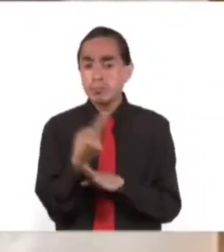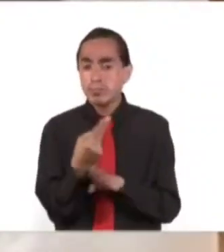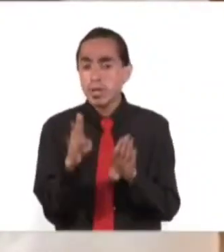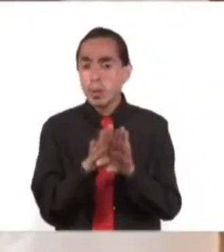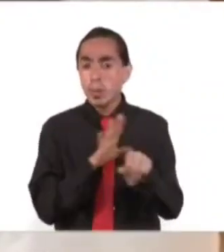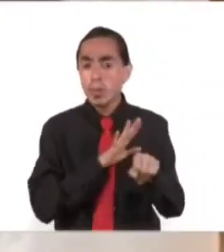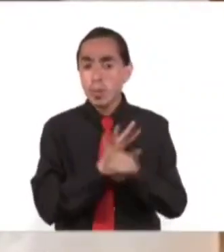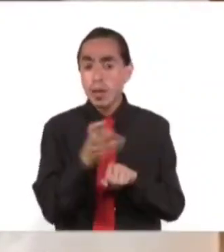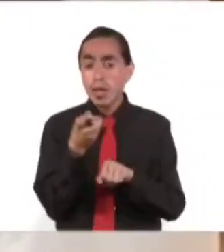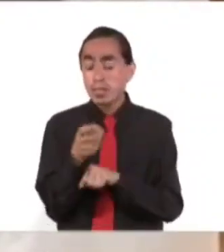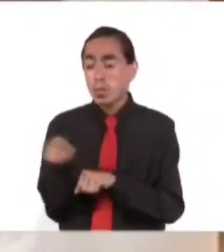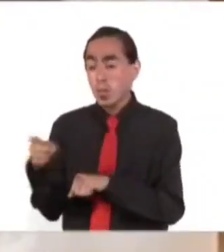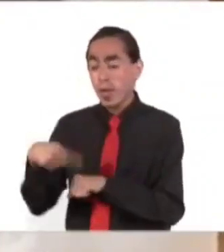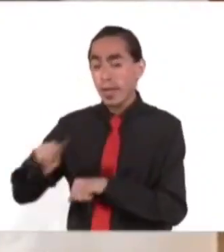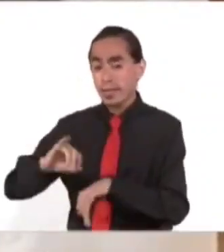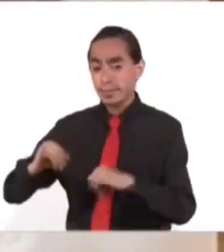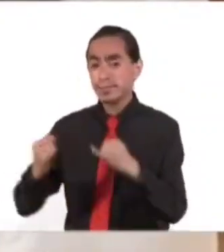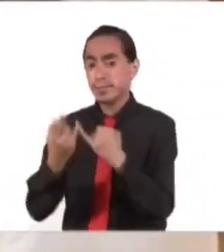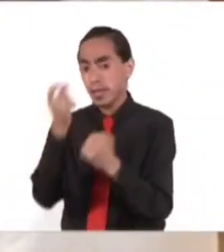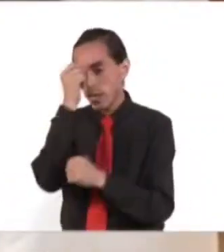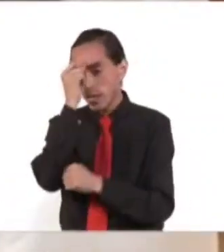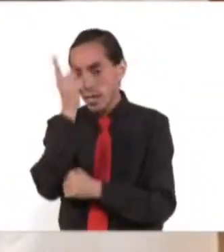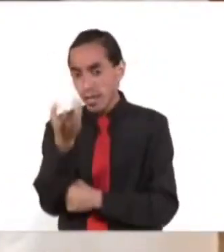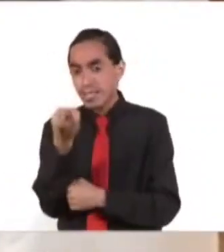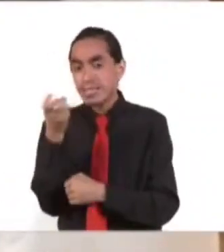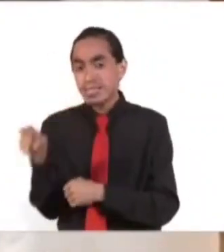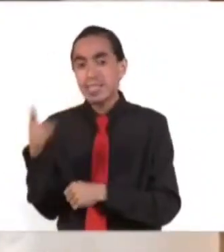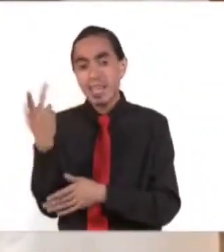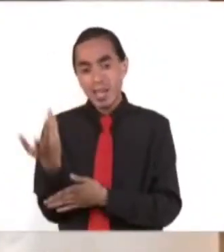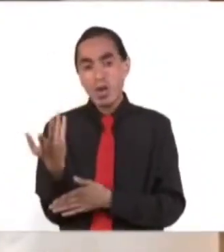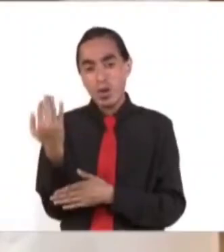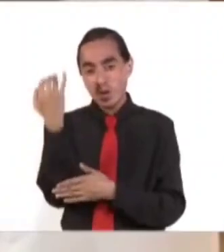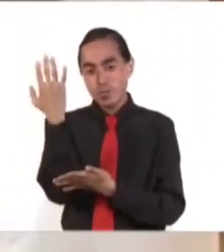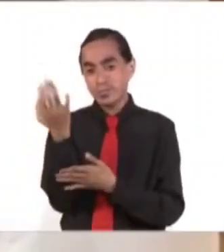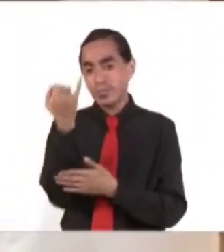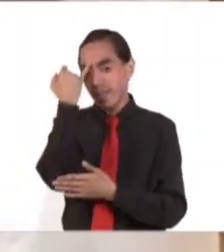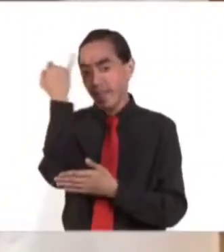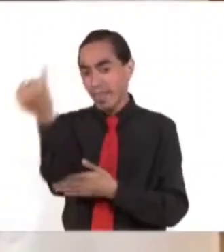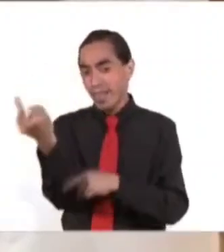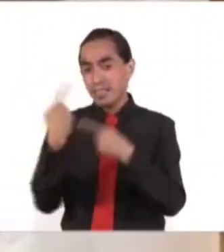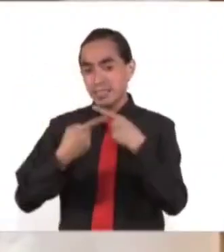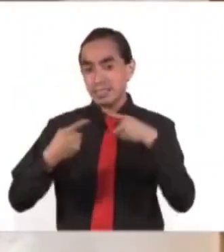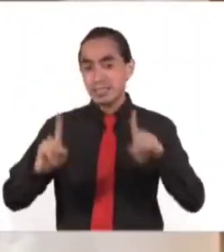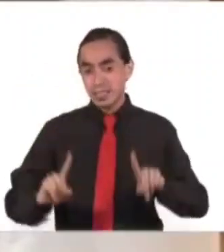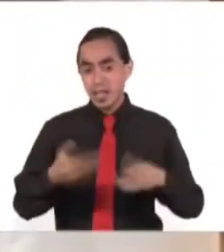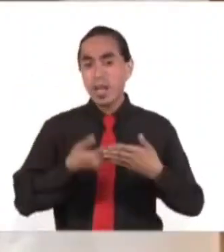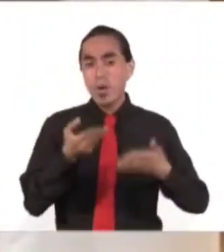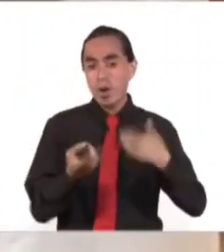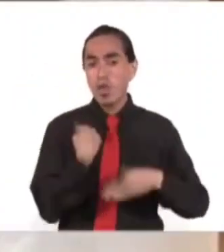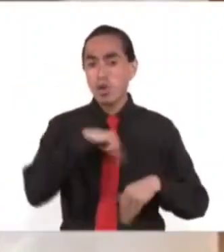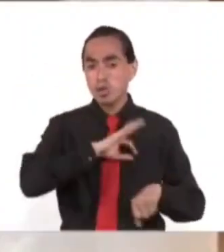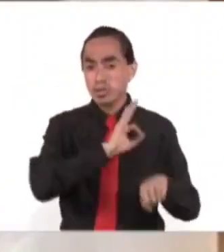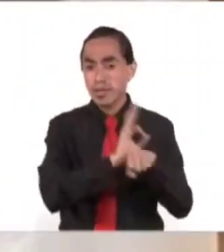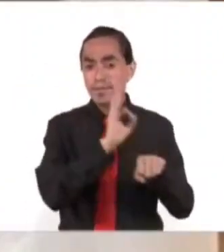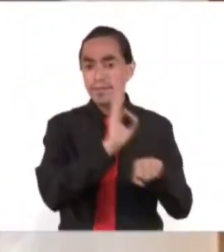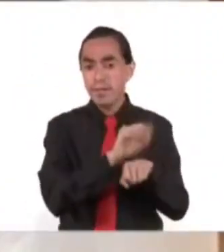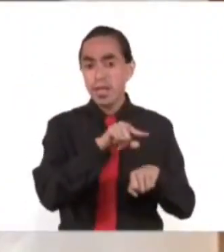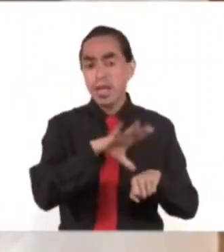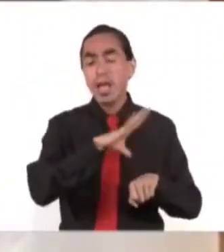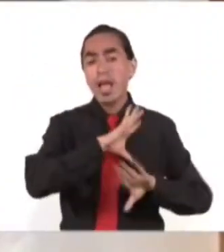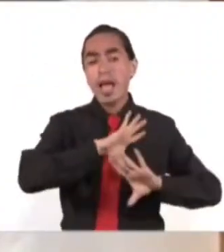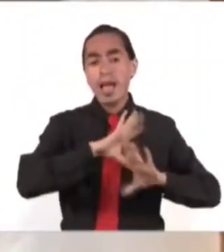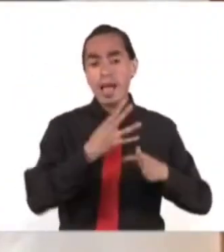crearon esas instituciones con una ideología distinta de la que hoy estamos defendiendo y que es la ideología que